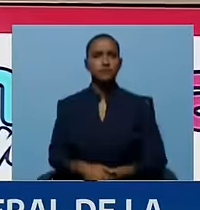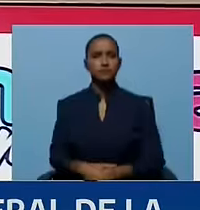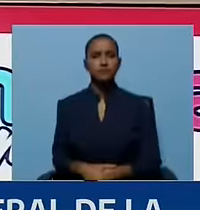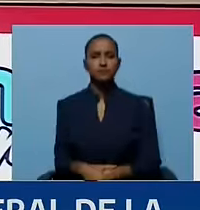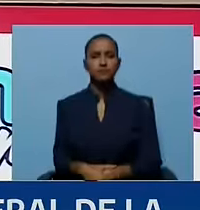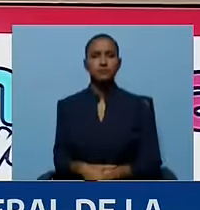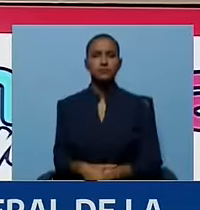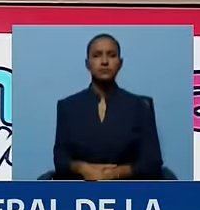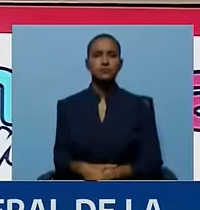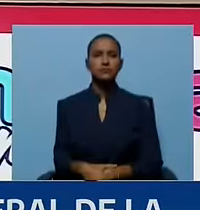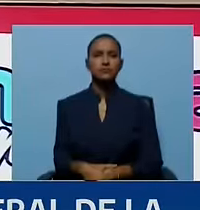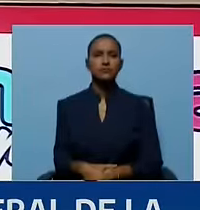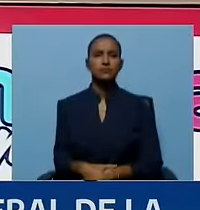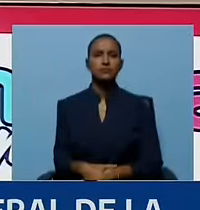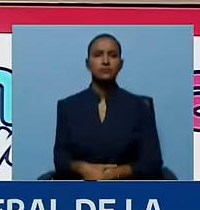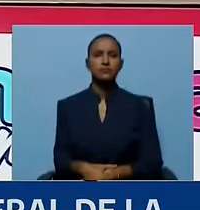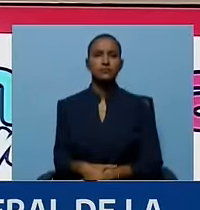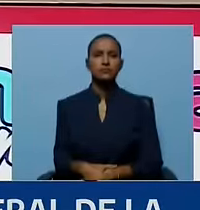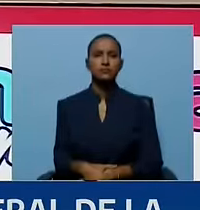consuetudinaria,